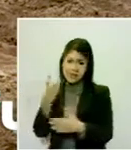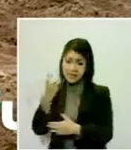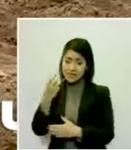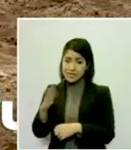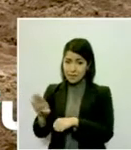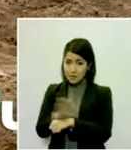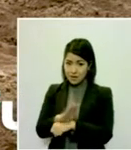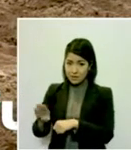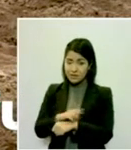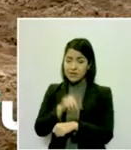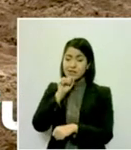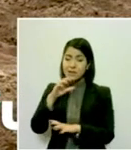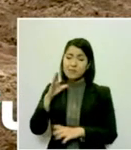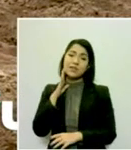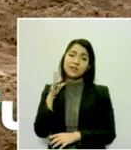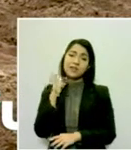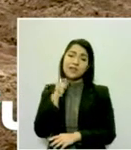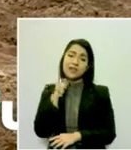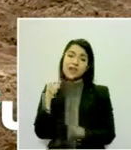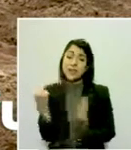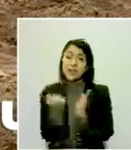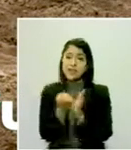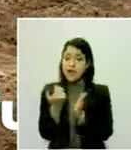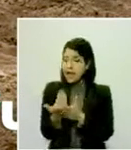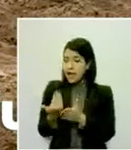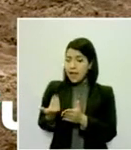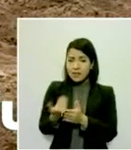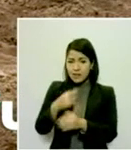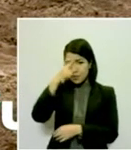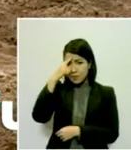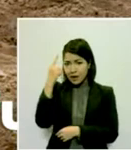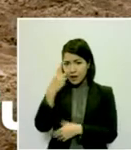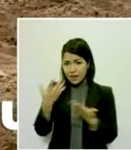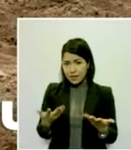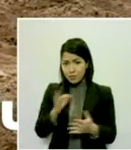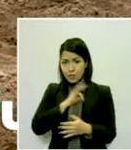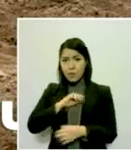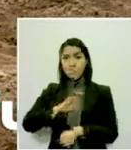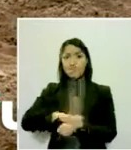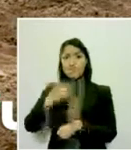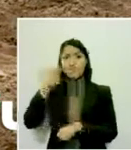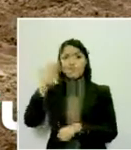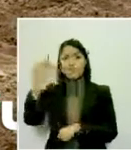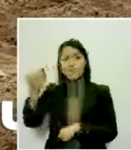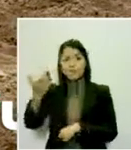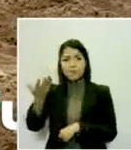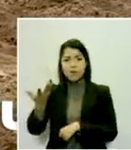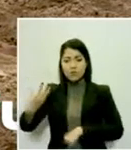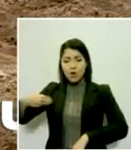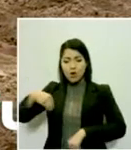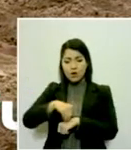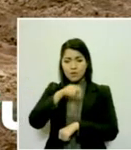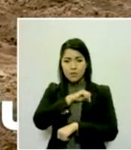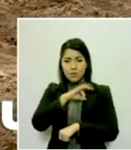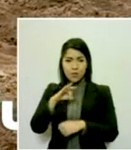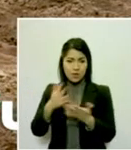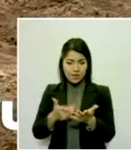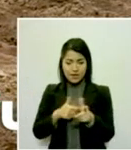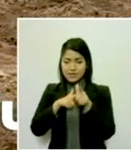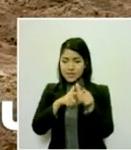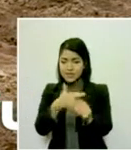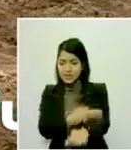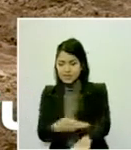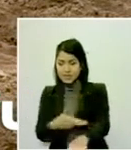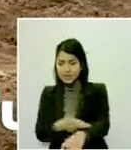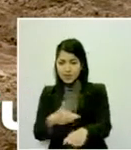Congreso del Estado nos autorizó y nos aprobó para bien una ampliación para que el tema del reemplacamiento y el refrendo no